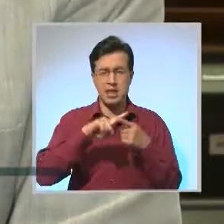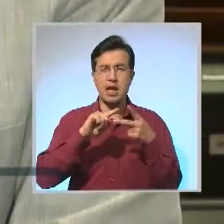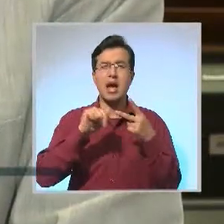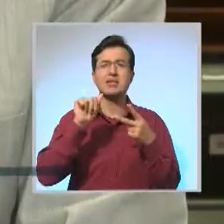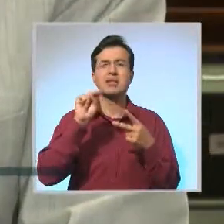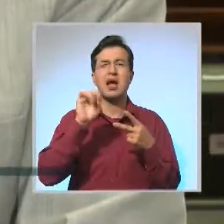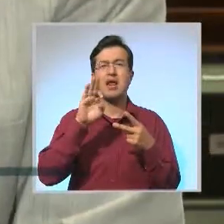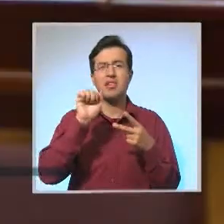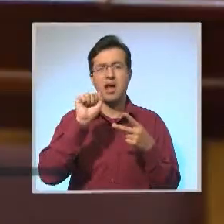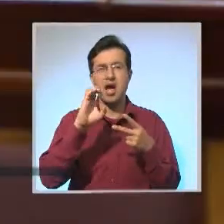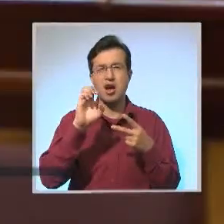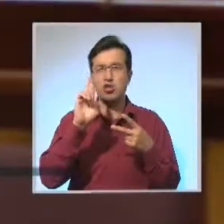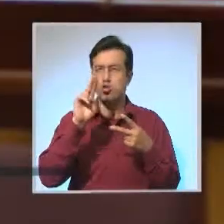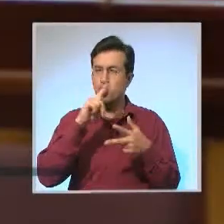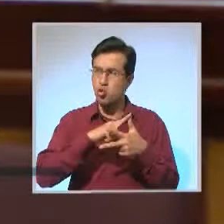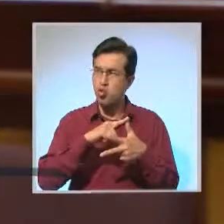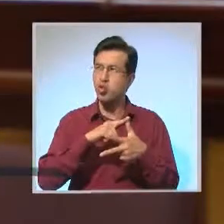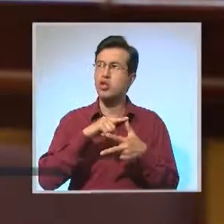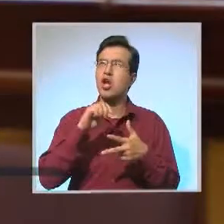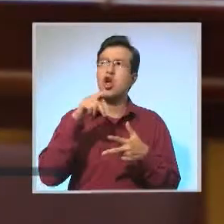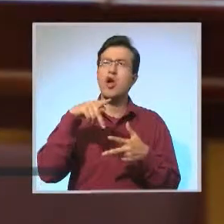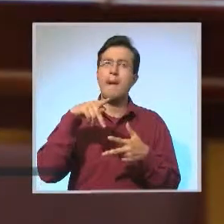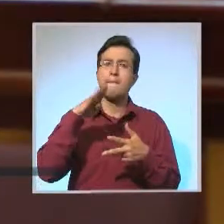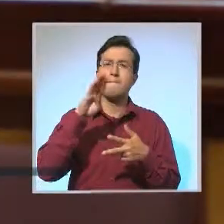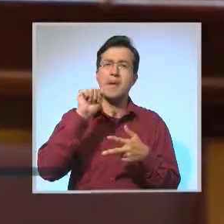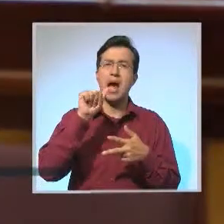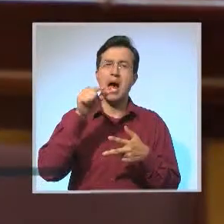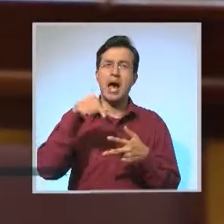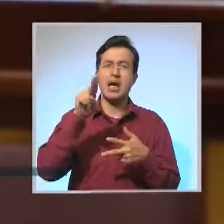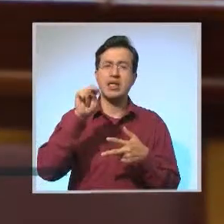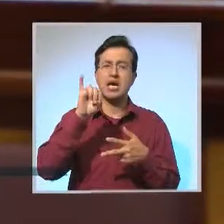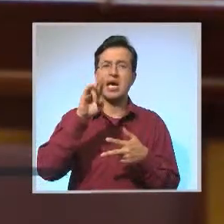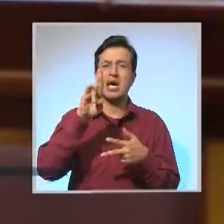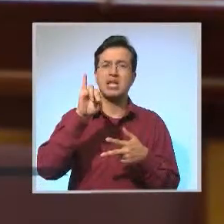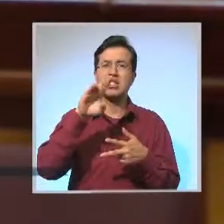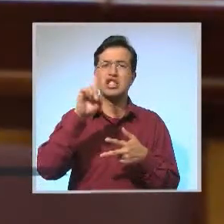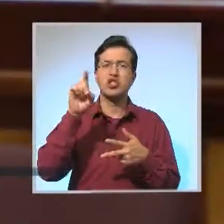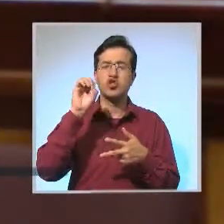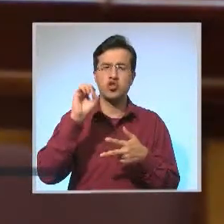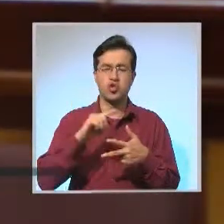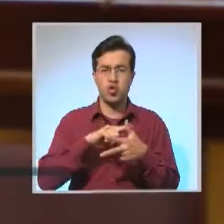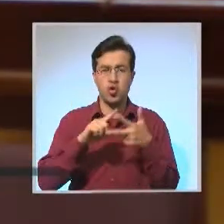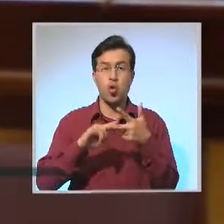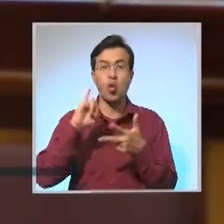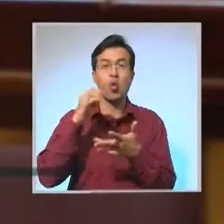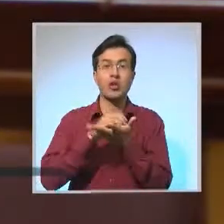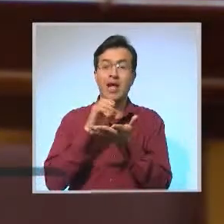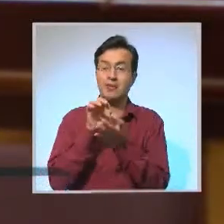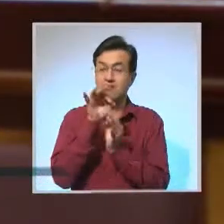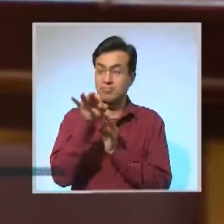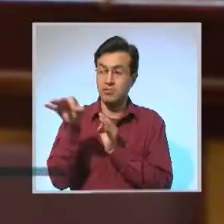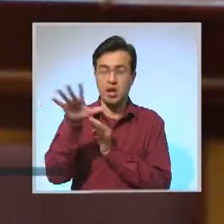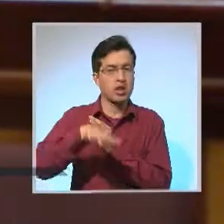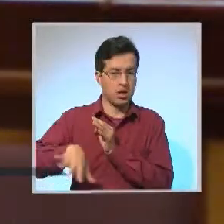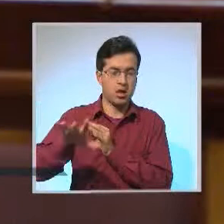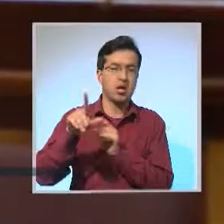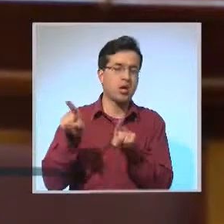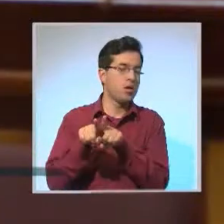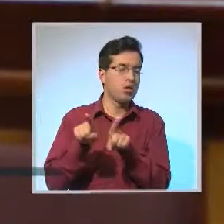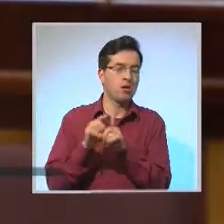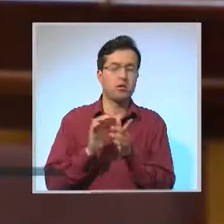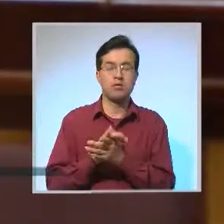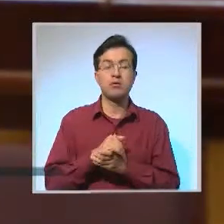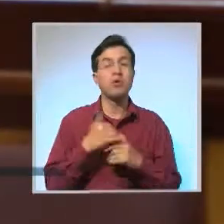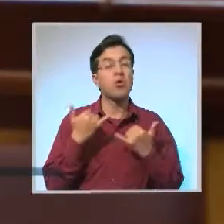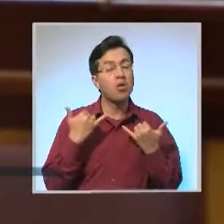portaba cariz moreno ya las juntas parroquiales también entonces lo que hoy ha planteado el ejecutivo en el veto es que